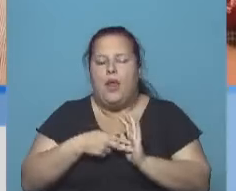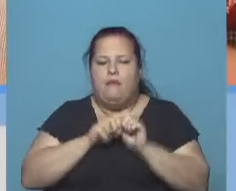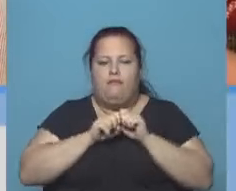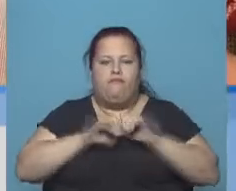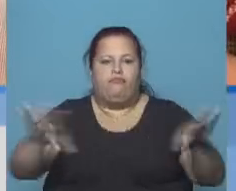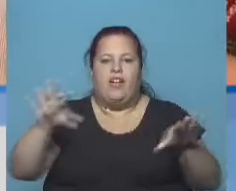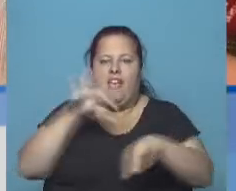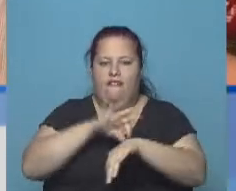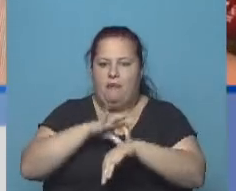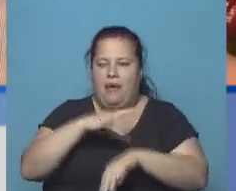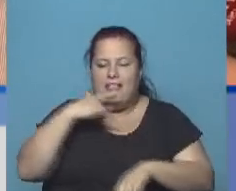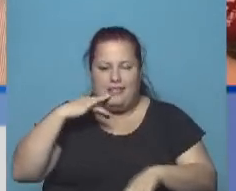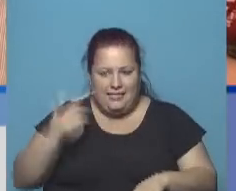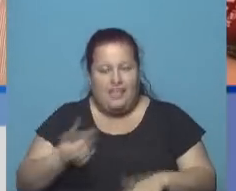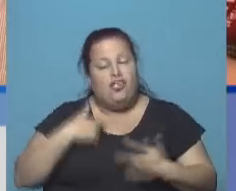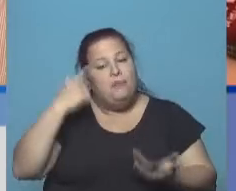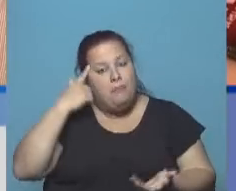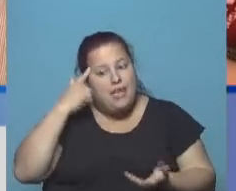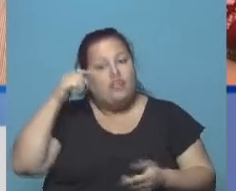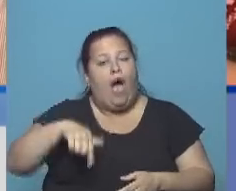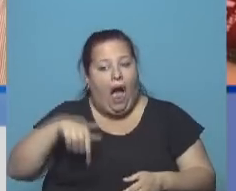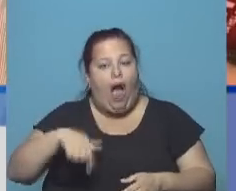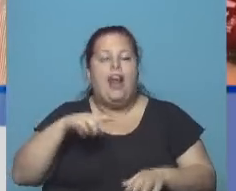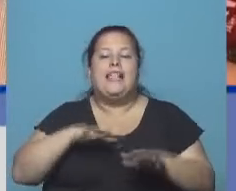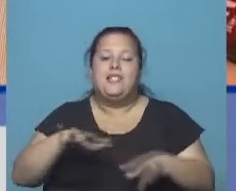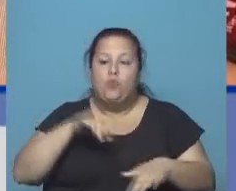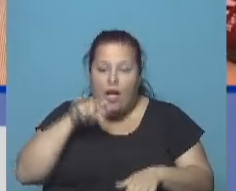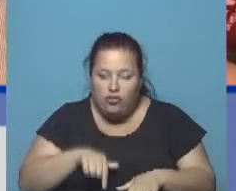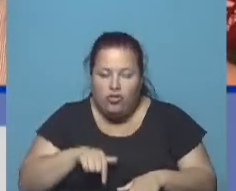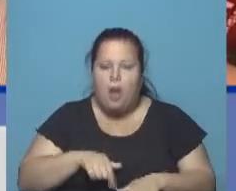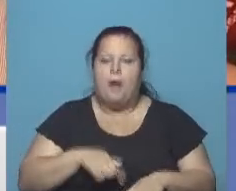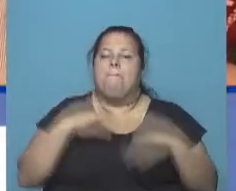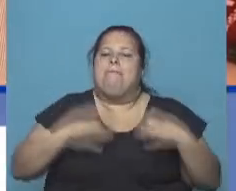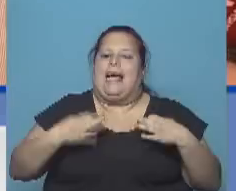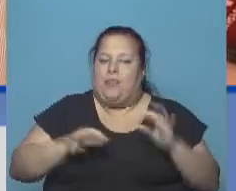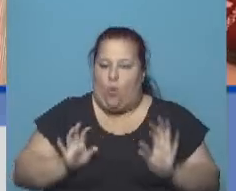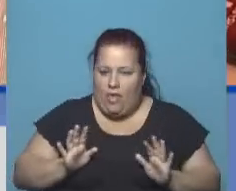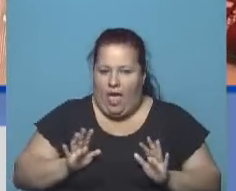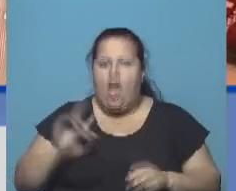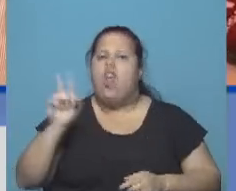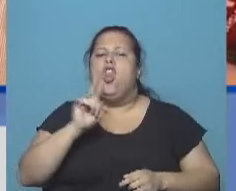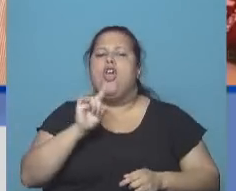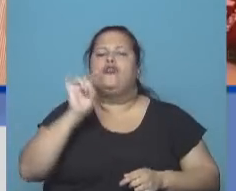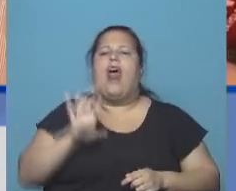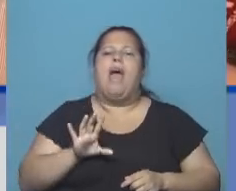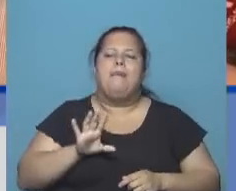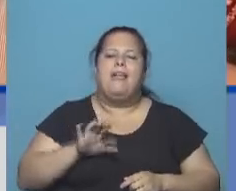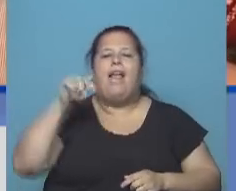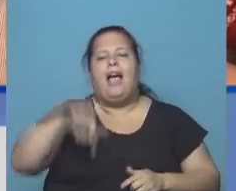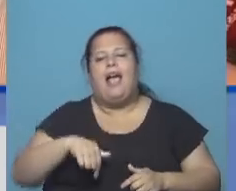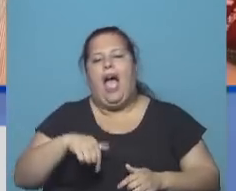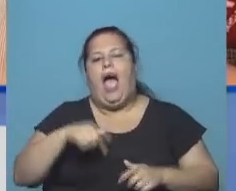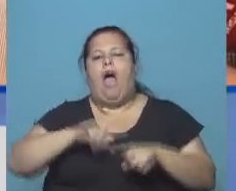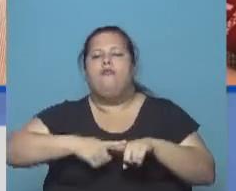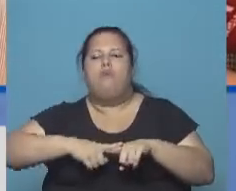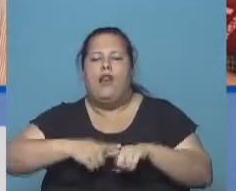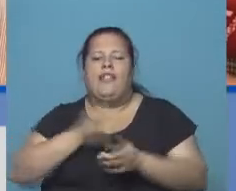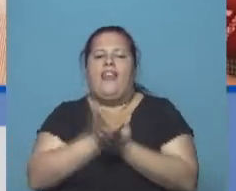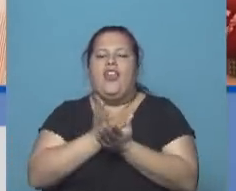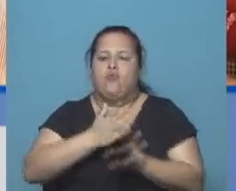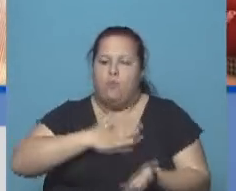seguridad. Y además, al terminar con, de alguna manera, las donaciones compulsivas, es decir, el hecho de que una persona no podía ser operada